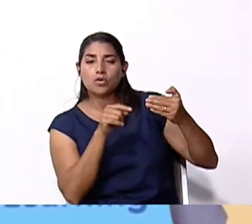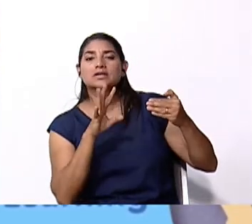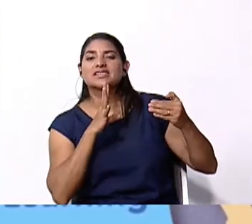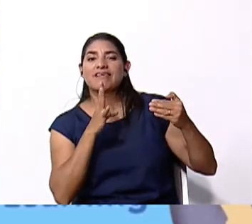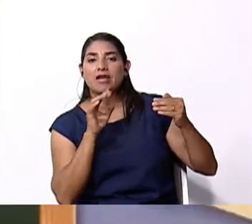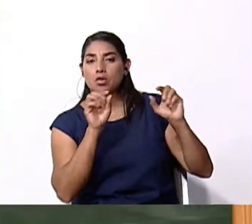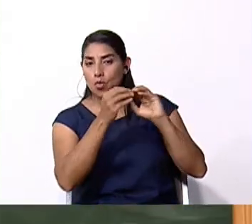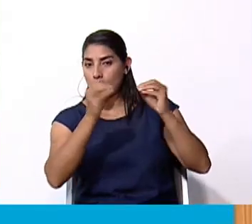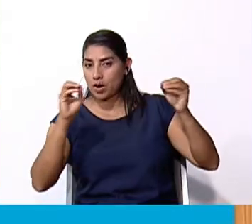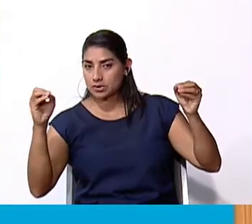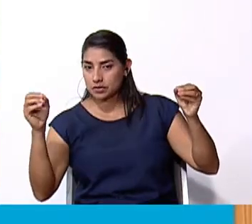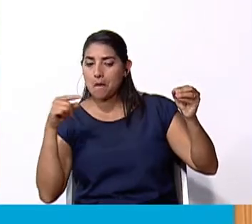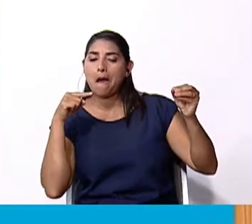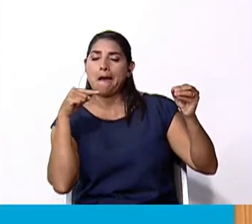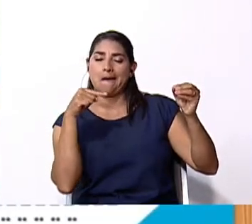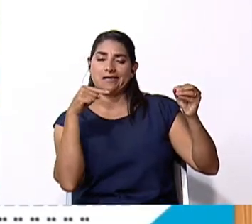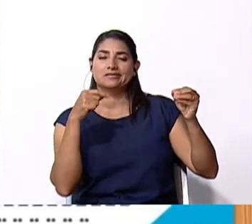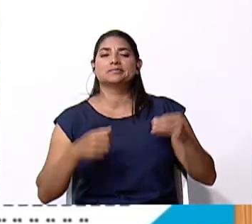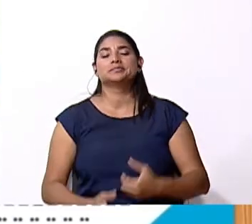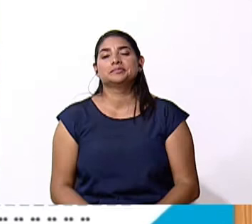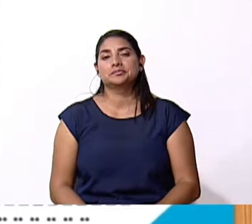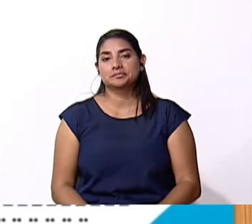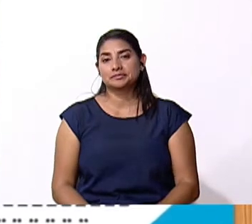de la oración.